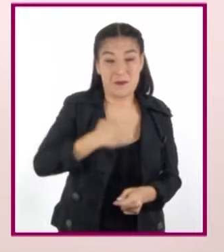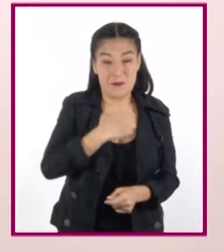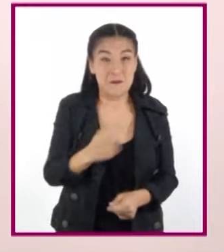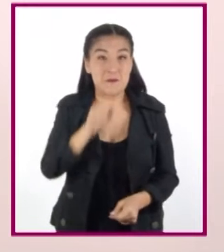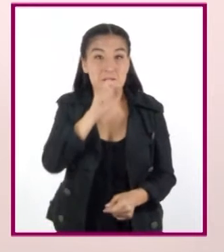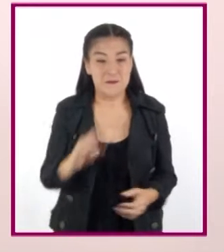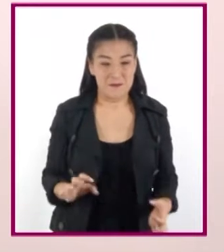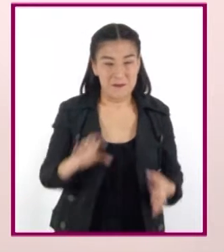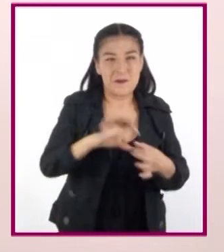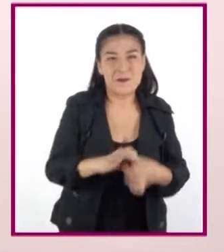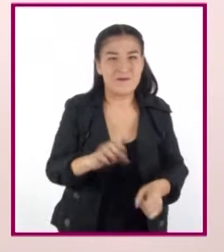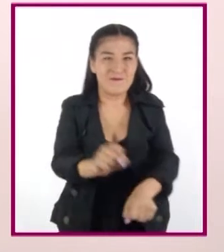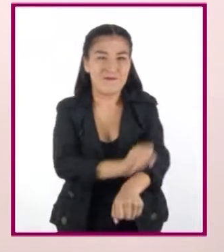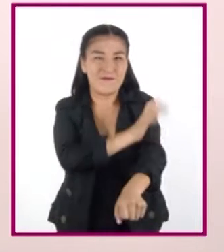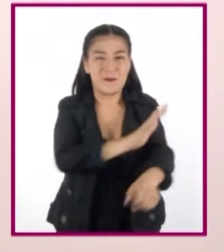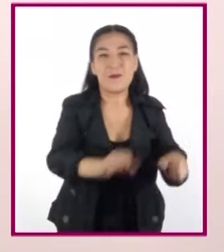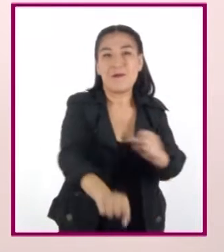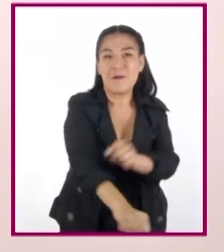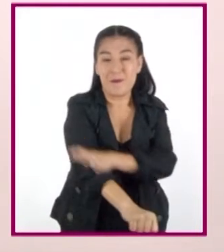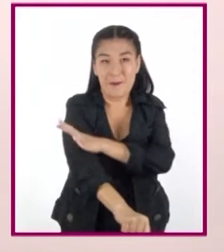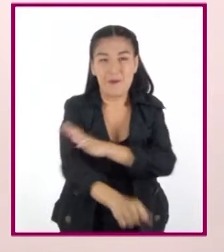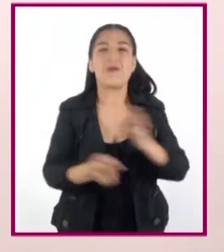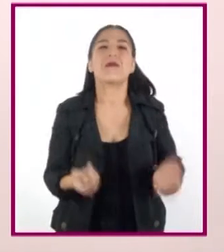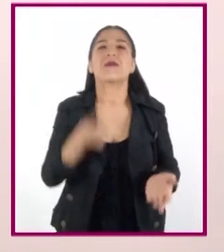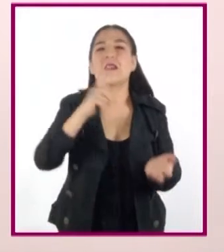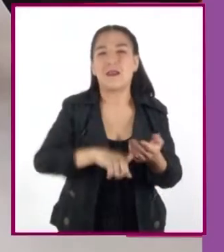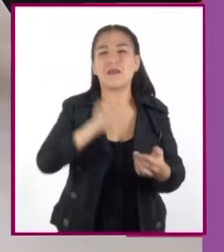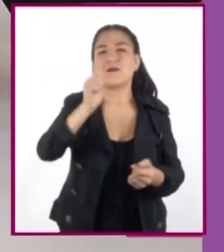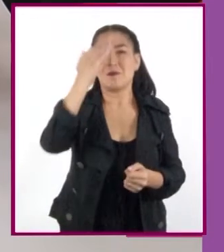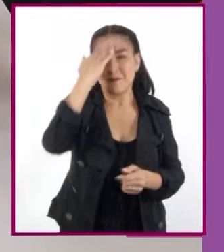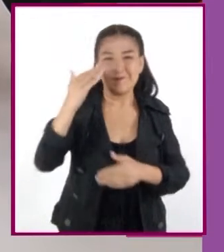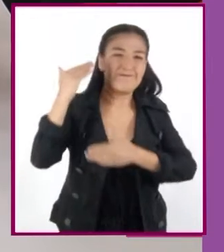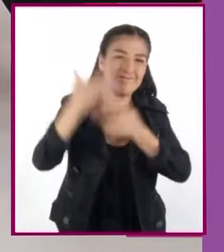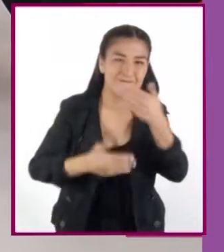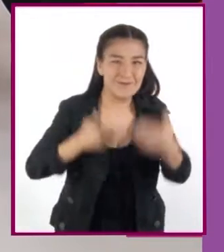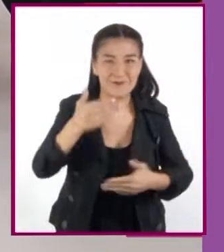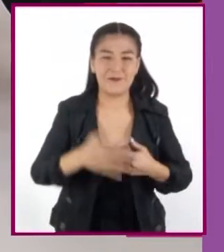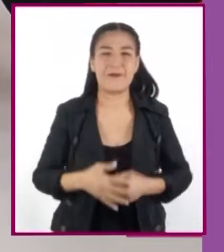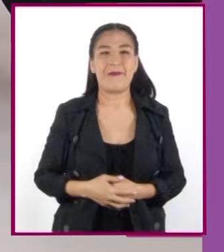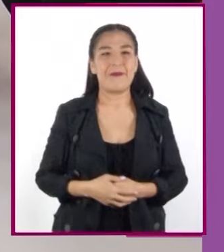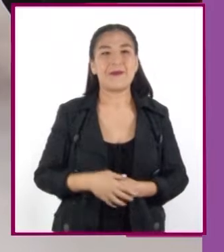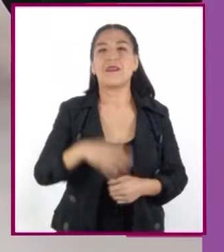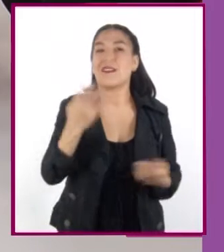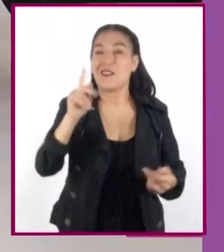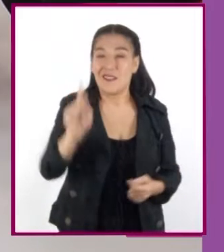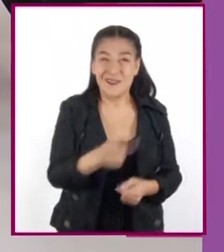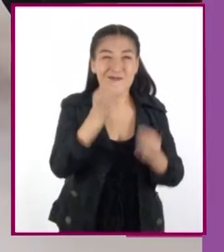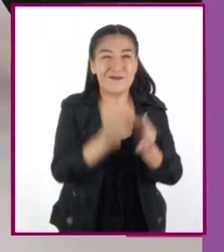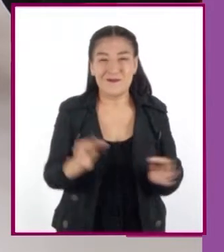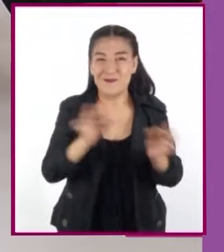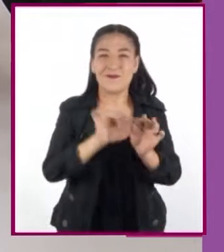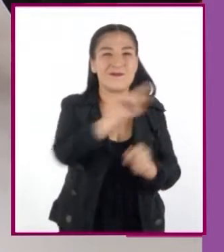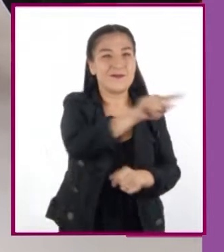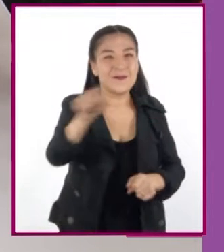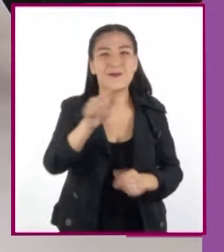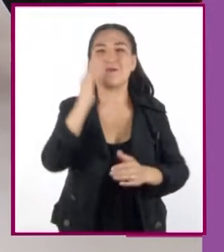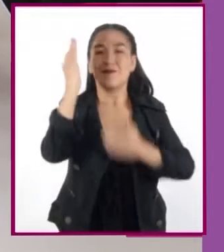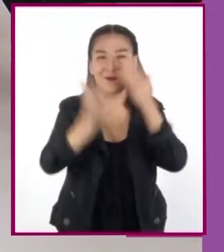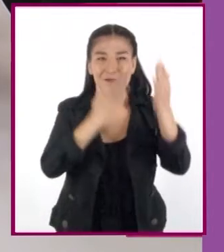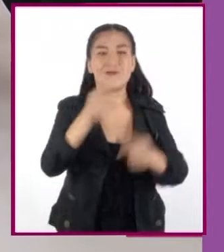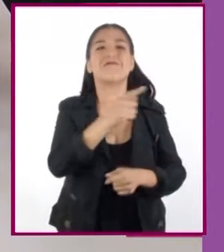su sensación y es conocida a través del tiempo. Es vital que las y los estudiantes puedan reconocer